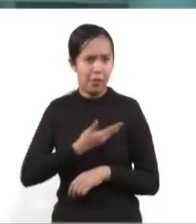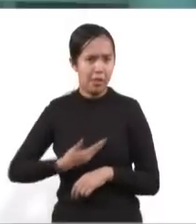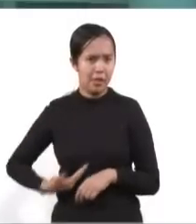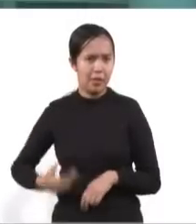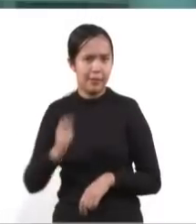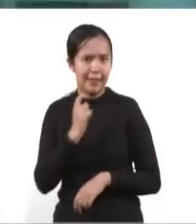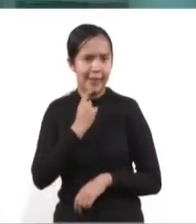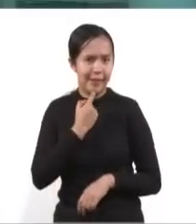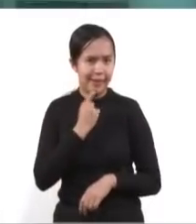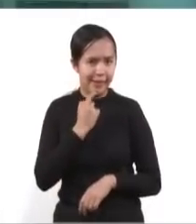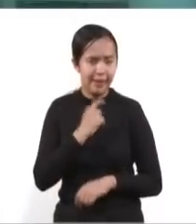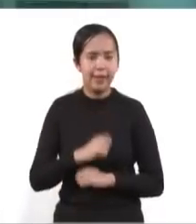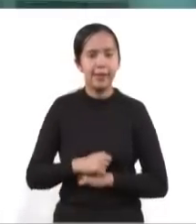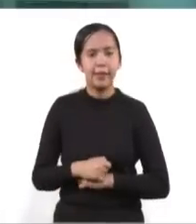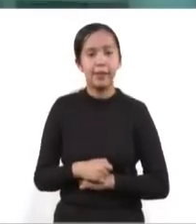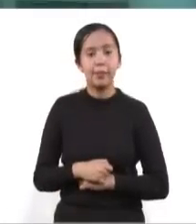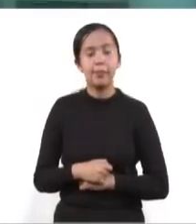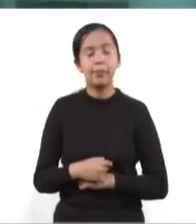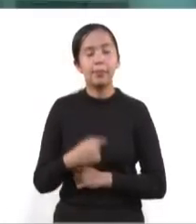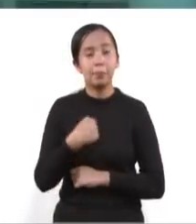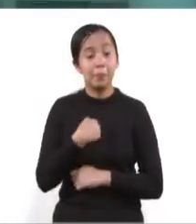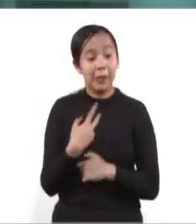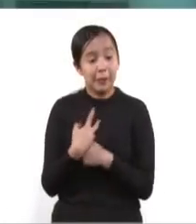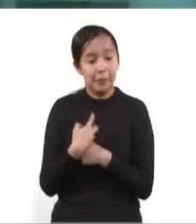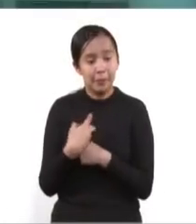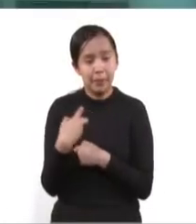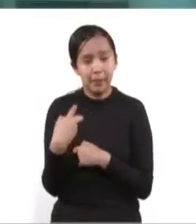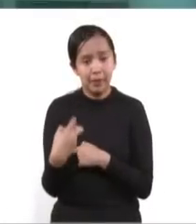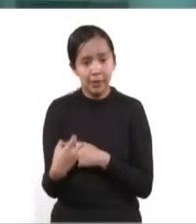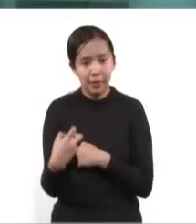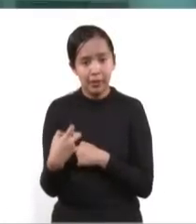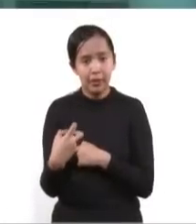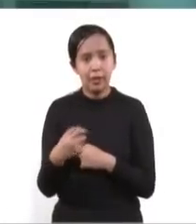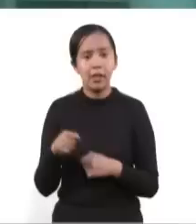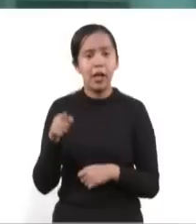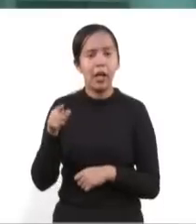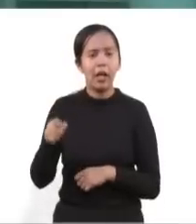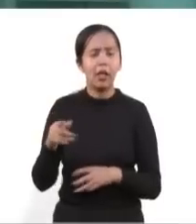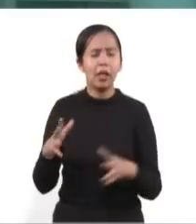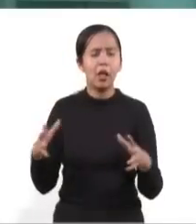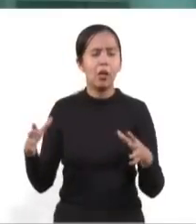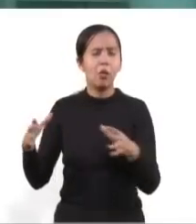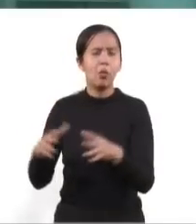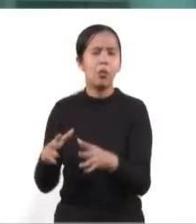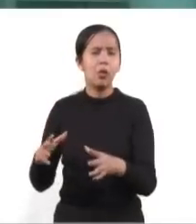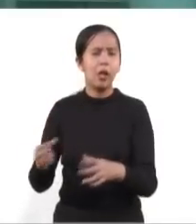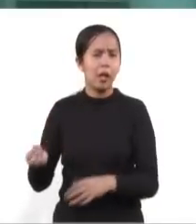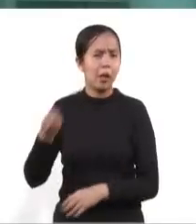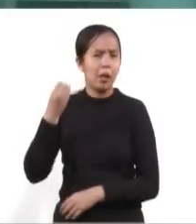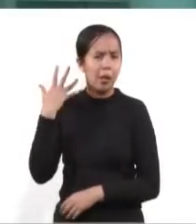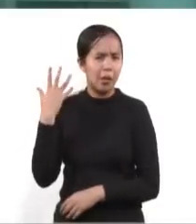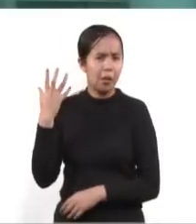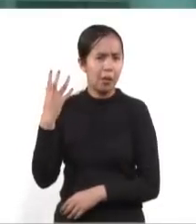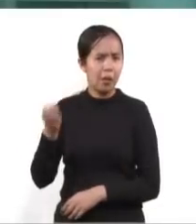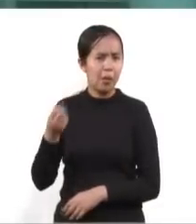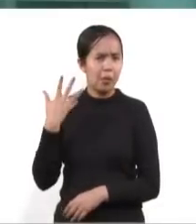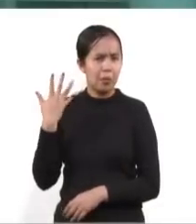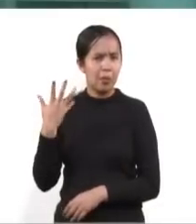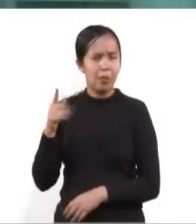Obrador, fui invitado a una audiencia con la doctora Sheinbaum.